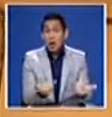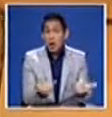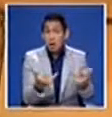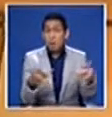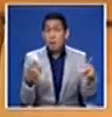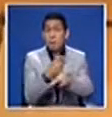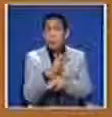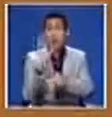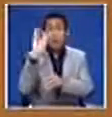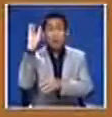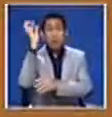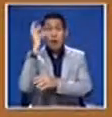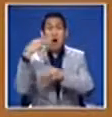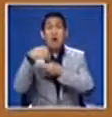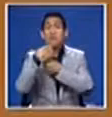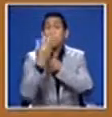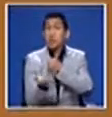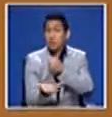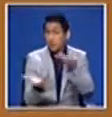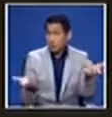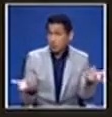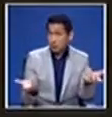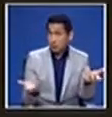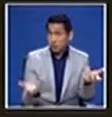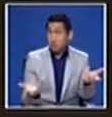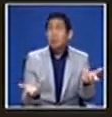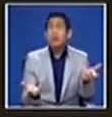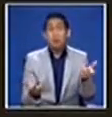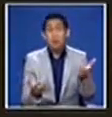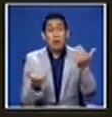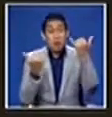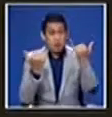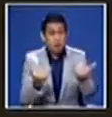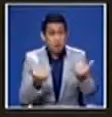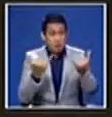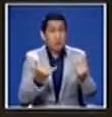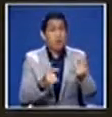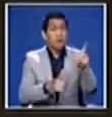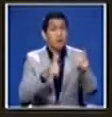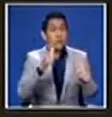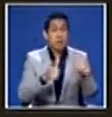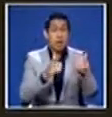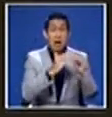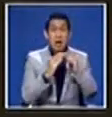con mallas de alambre. Ahora también los protegen con resistentes varillas de hierro.